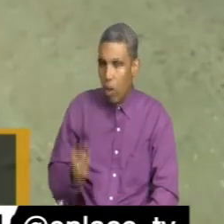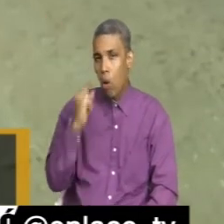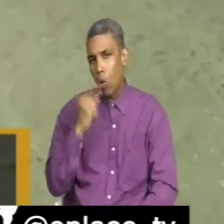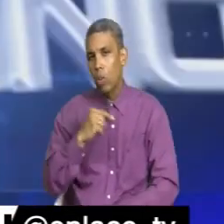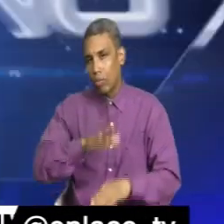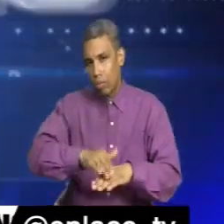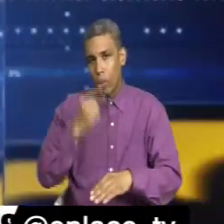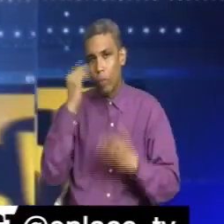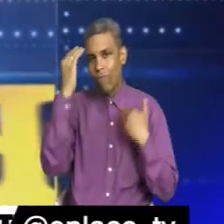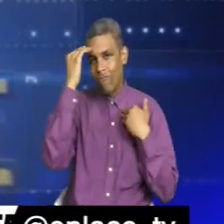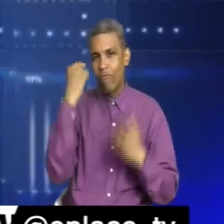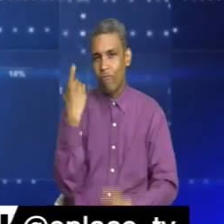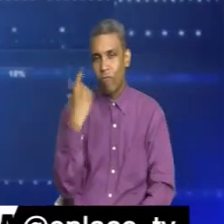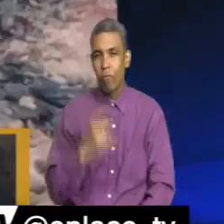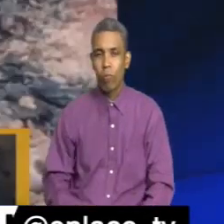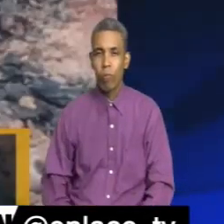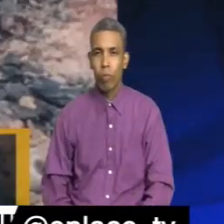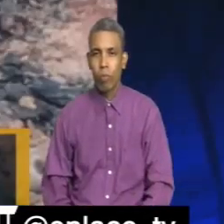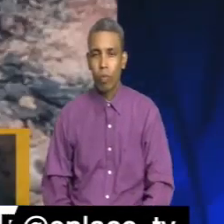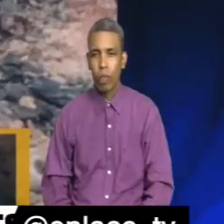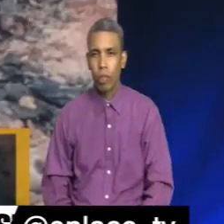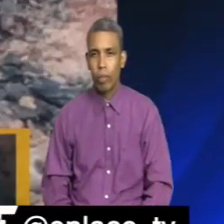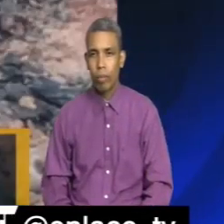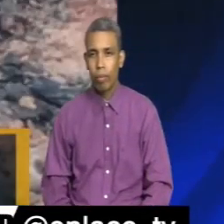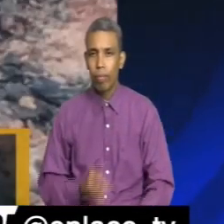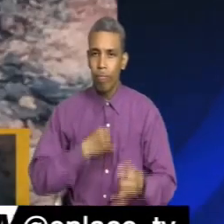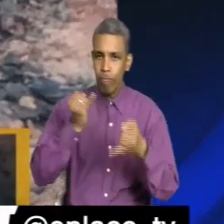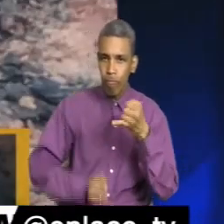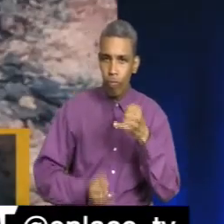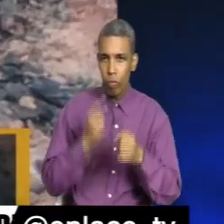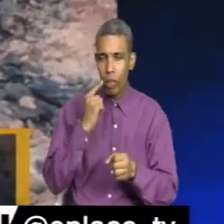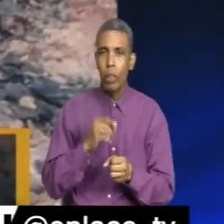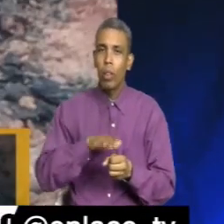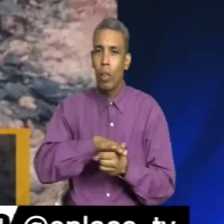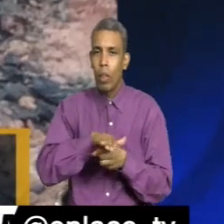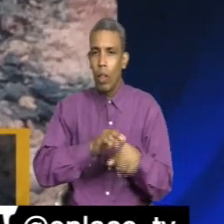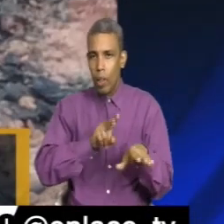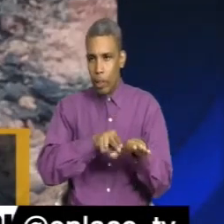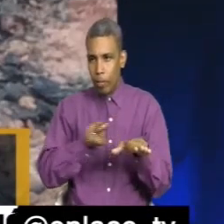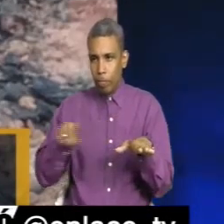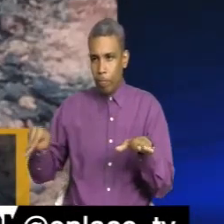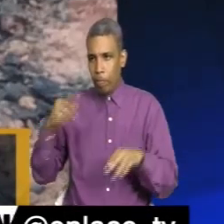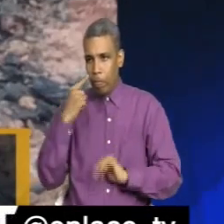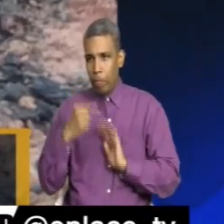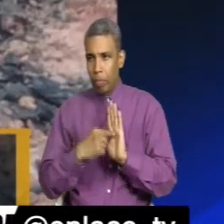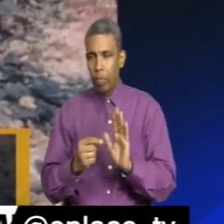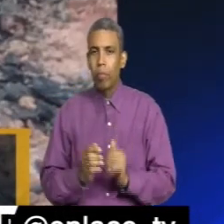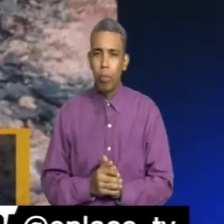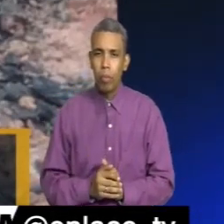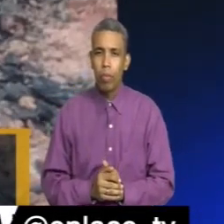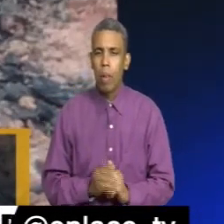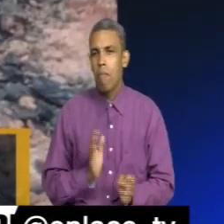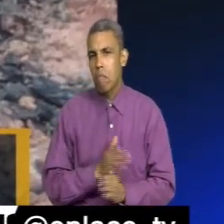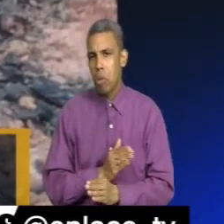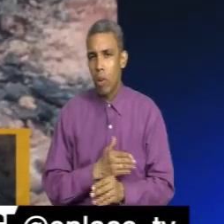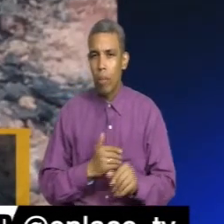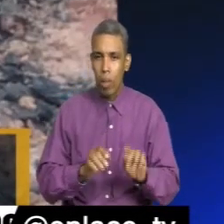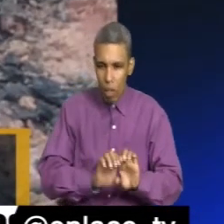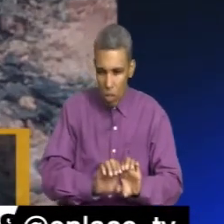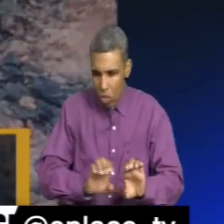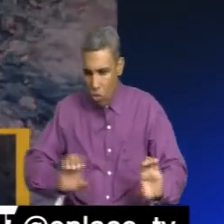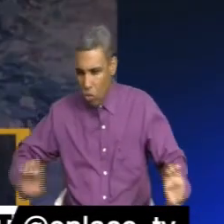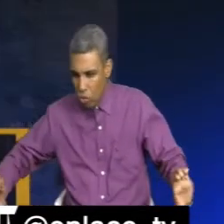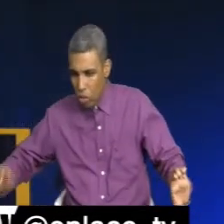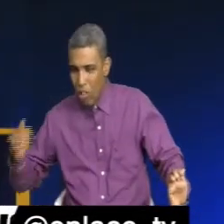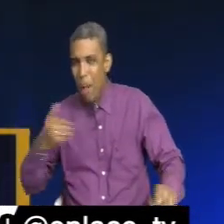señores. Y para terminar, en el barrio Antonio Nariño se presenta un problema de alcantarillado. Nos escriben que funcionarios de la empresa Aguas